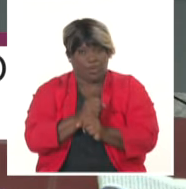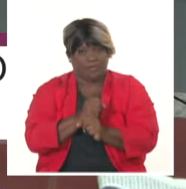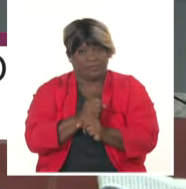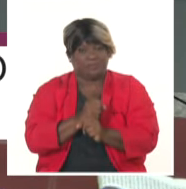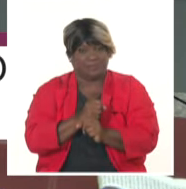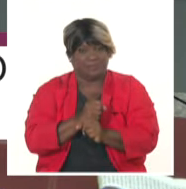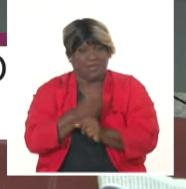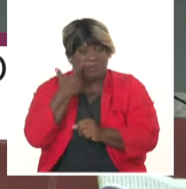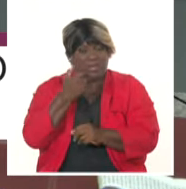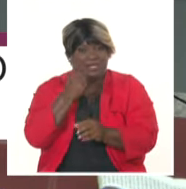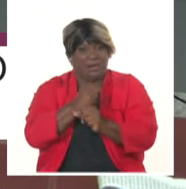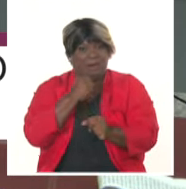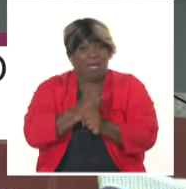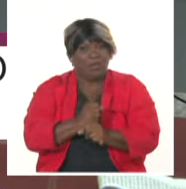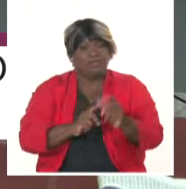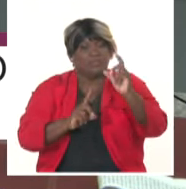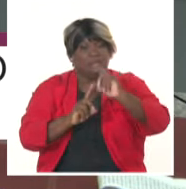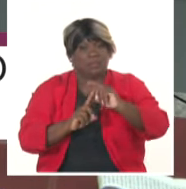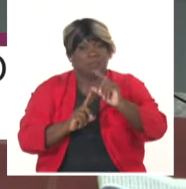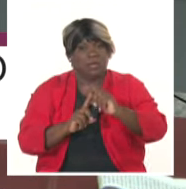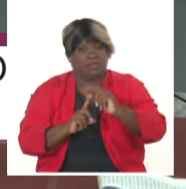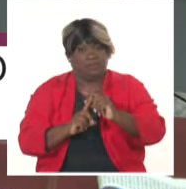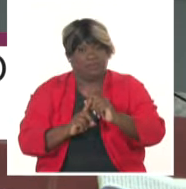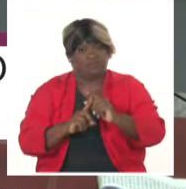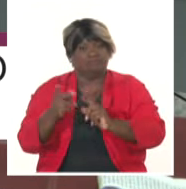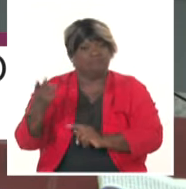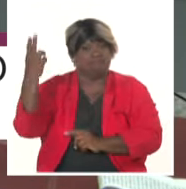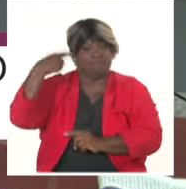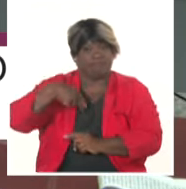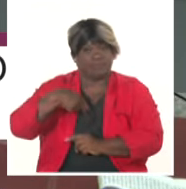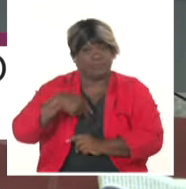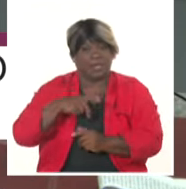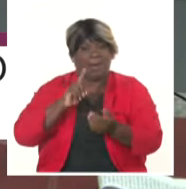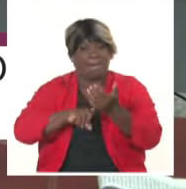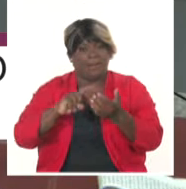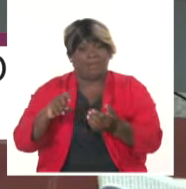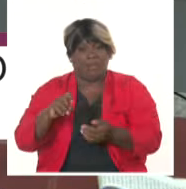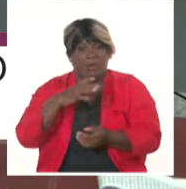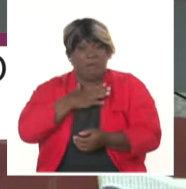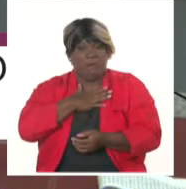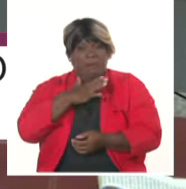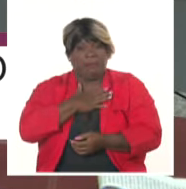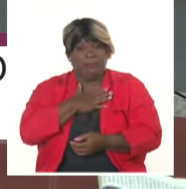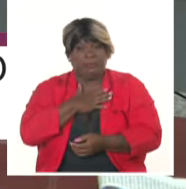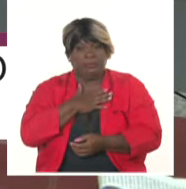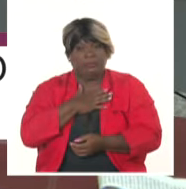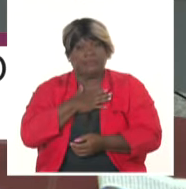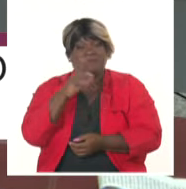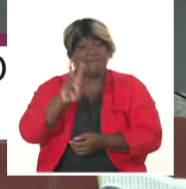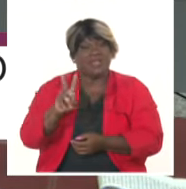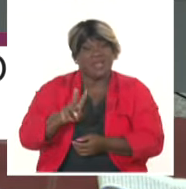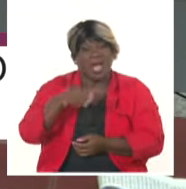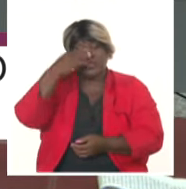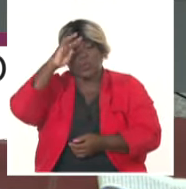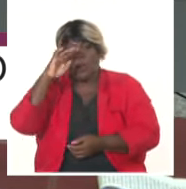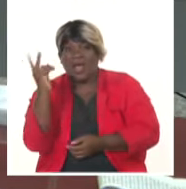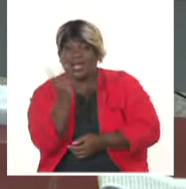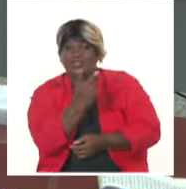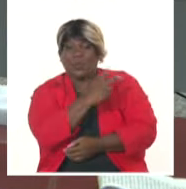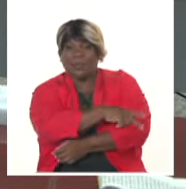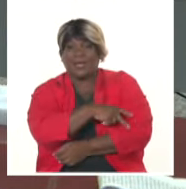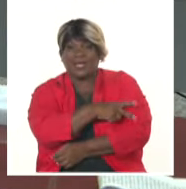su movimiento sindical bajo la dirección de nuestro Partido Comunista, tanto en Vietnam como en Cuba, en